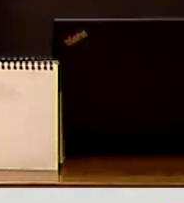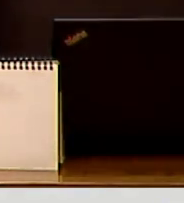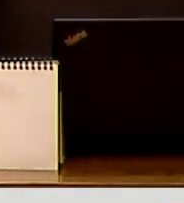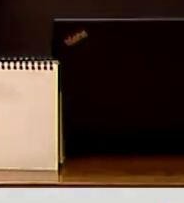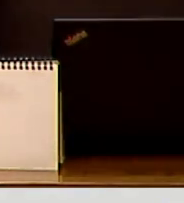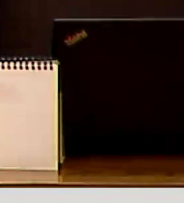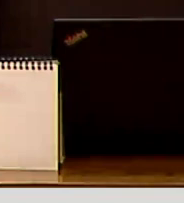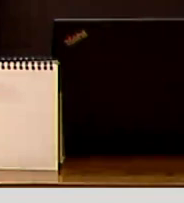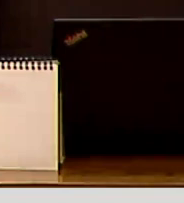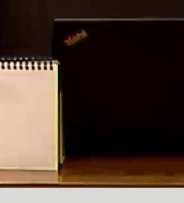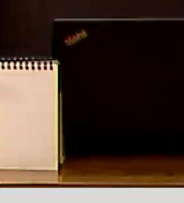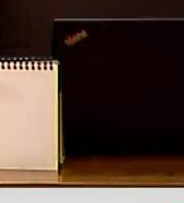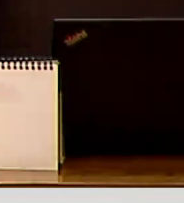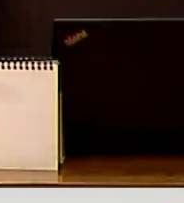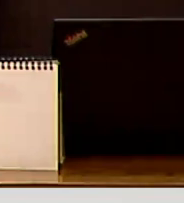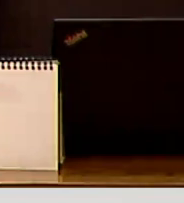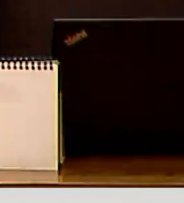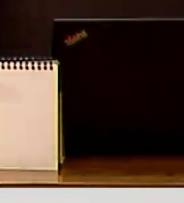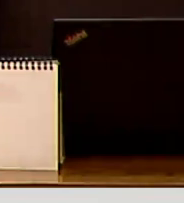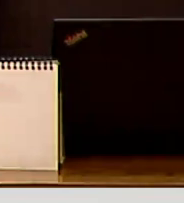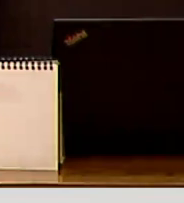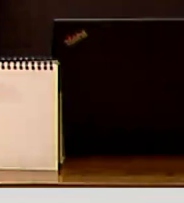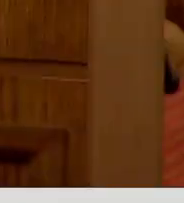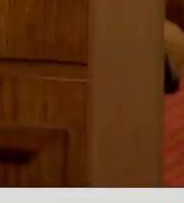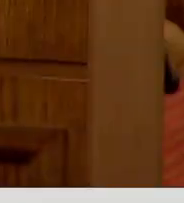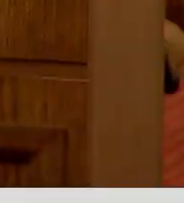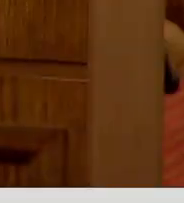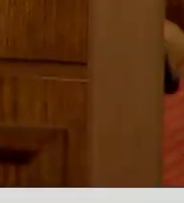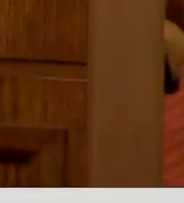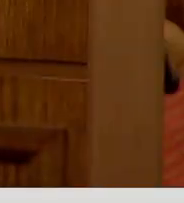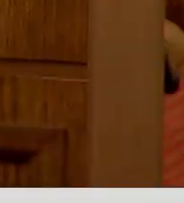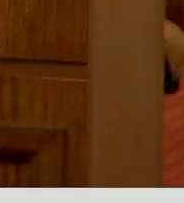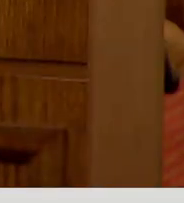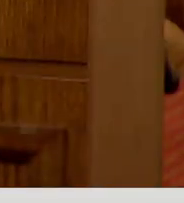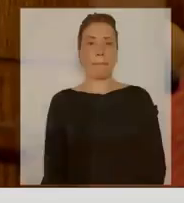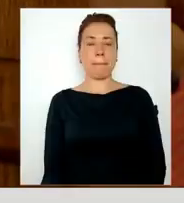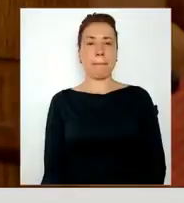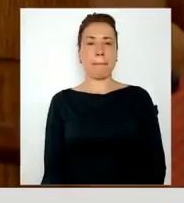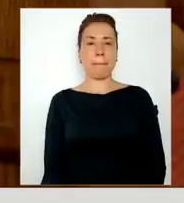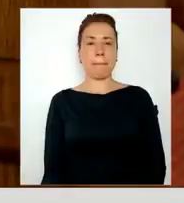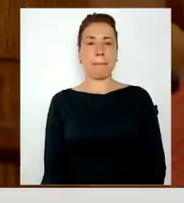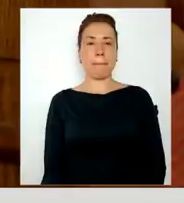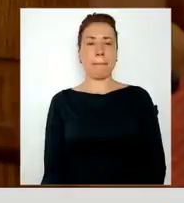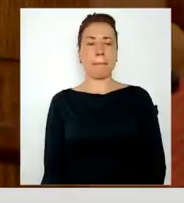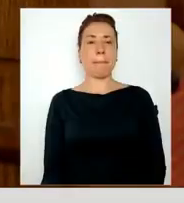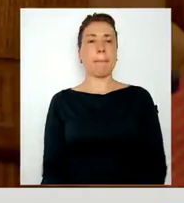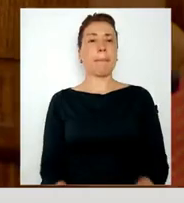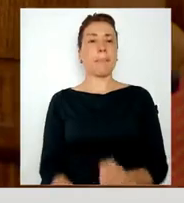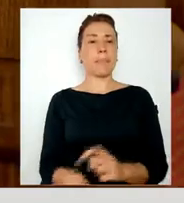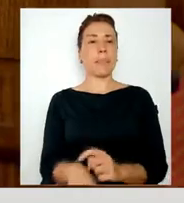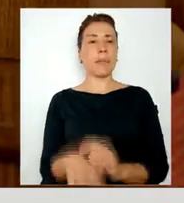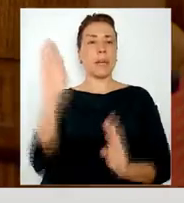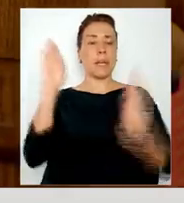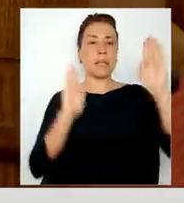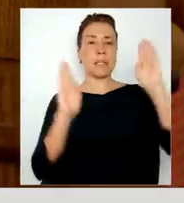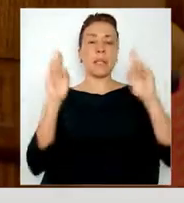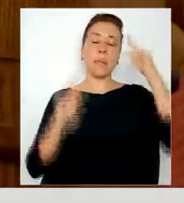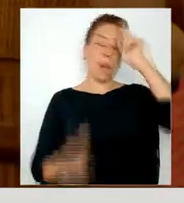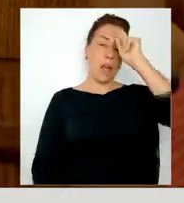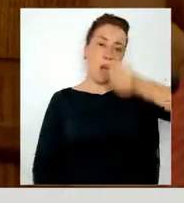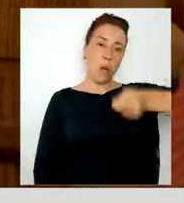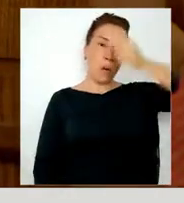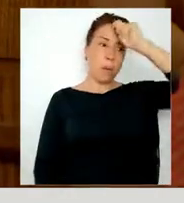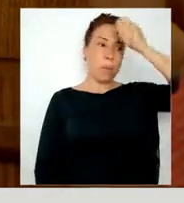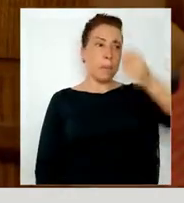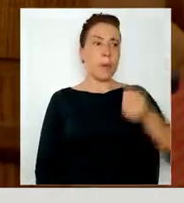Muchas gracias presidente esta incidente la vamos a usar para homenajear al pintor y